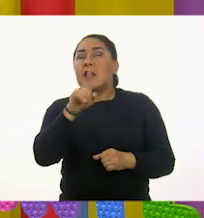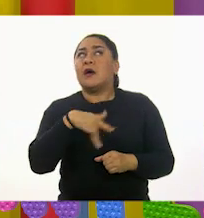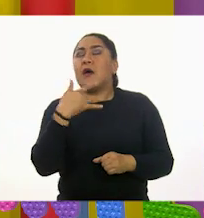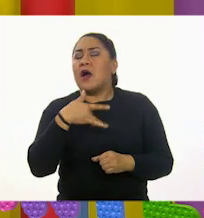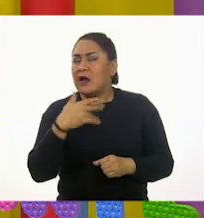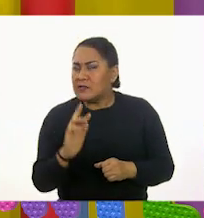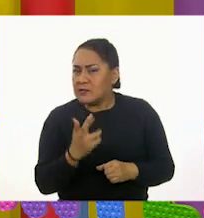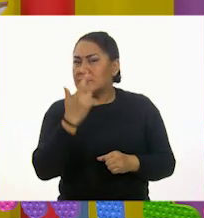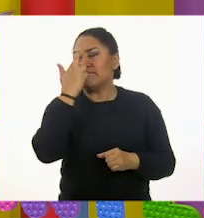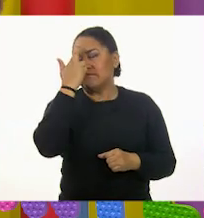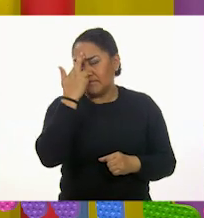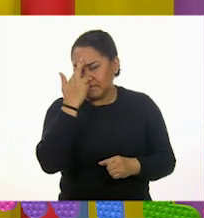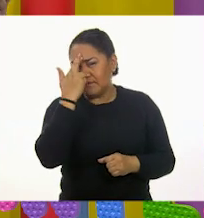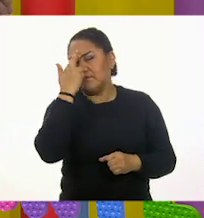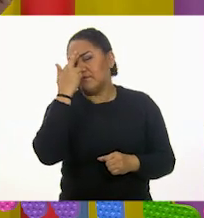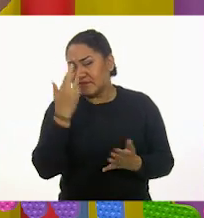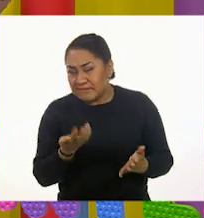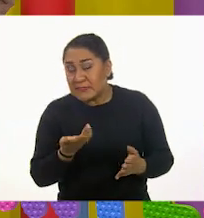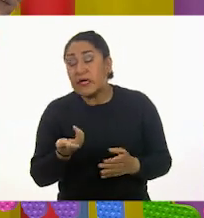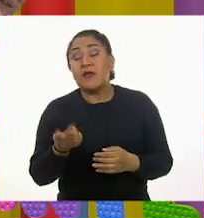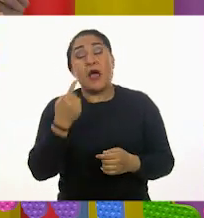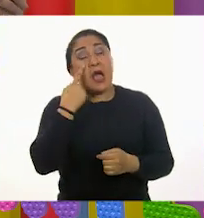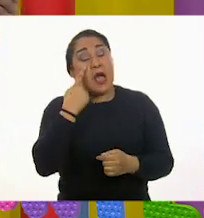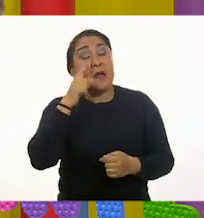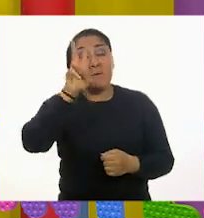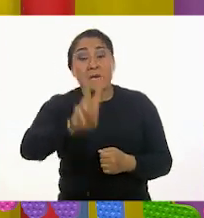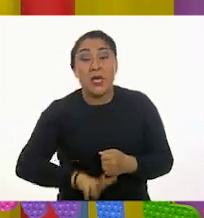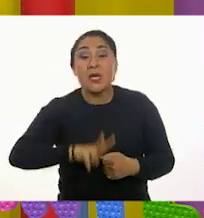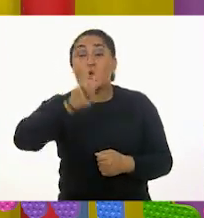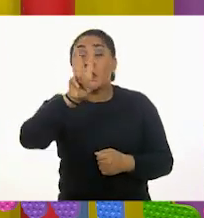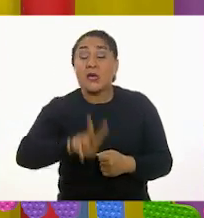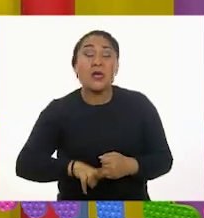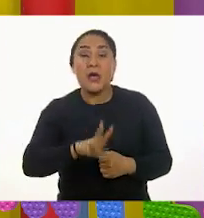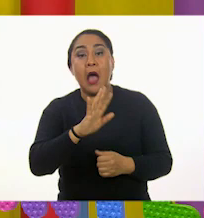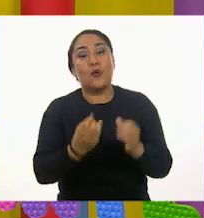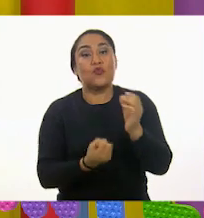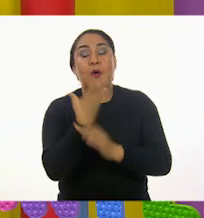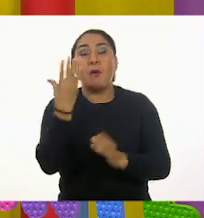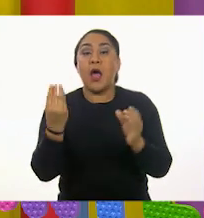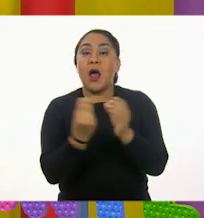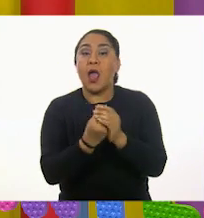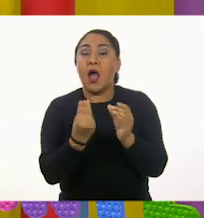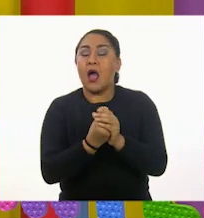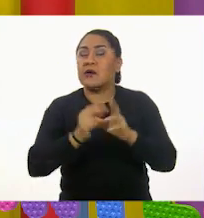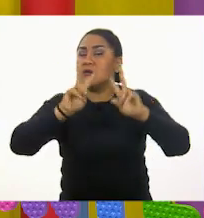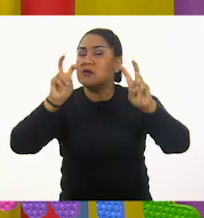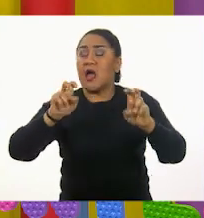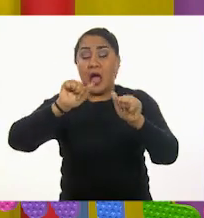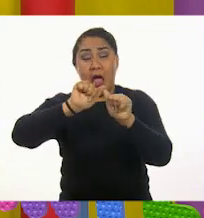recordando que para todos los viernes vamos a tener una nueva clase que se llama